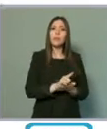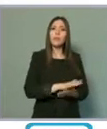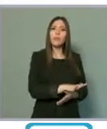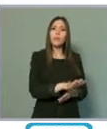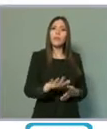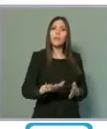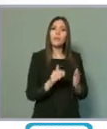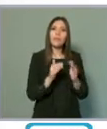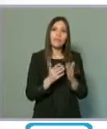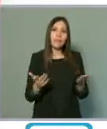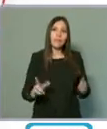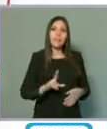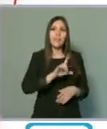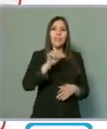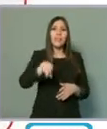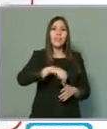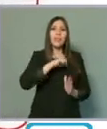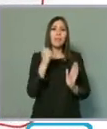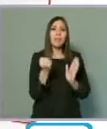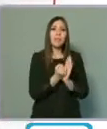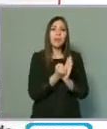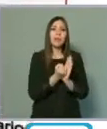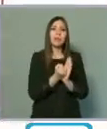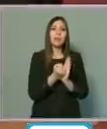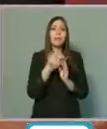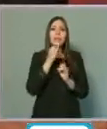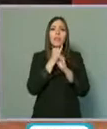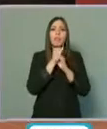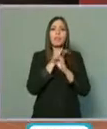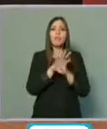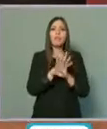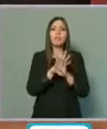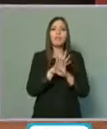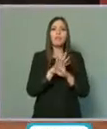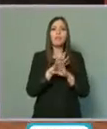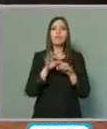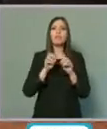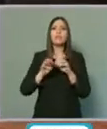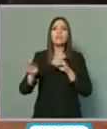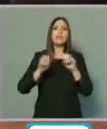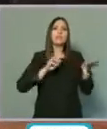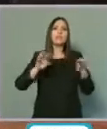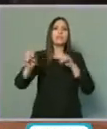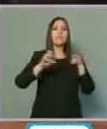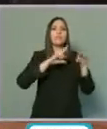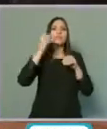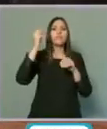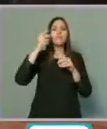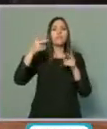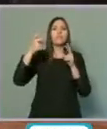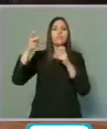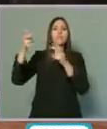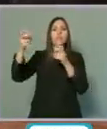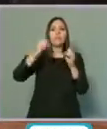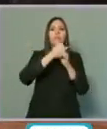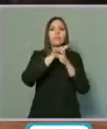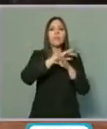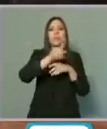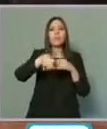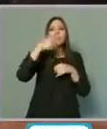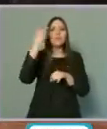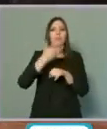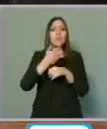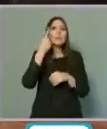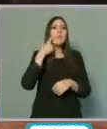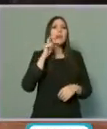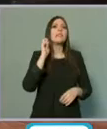esta marca pues tuvo ahí una fuga de datos en medio de millones de ubicaciones en Estados Unidos que no sabemos exactamente